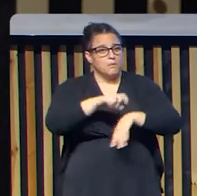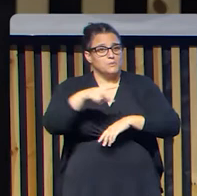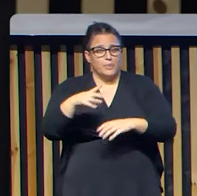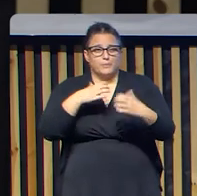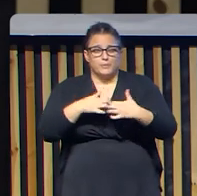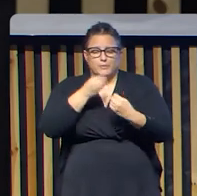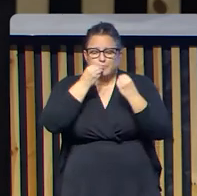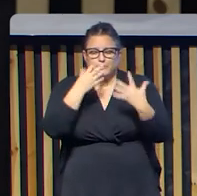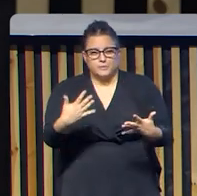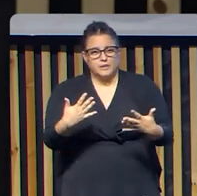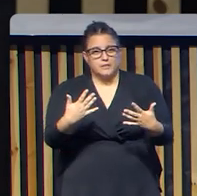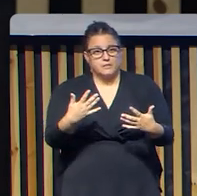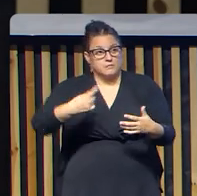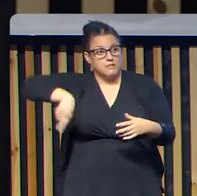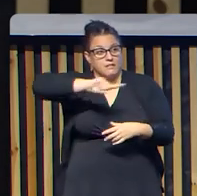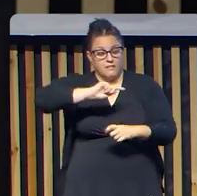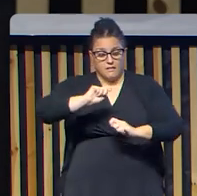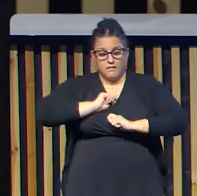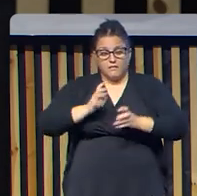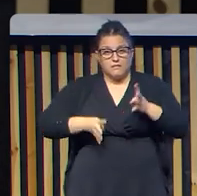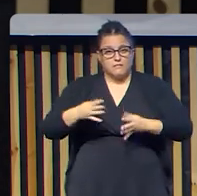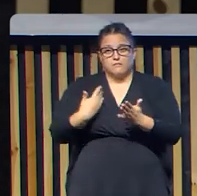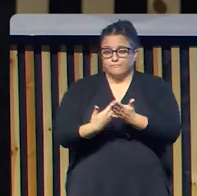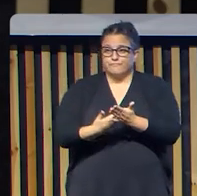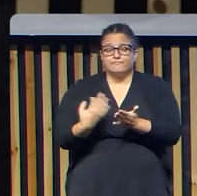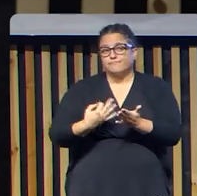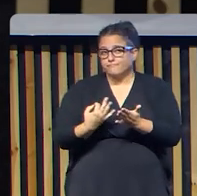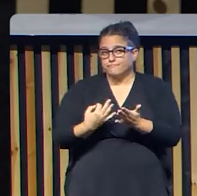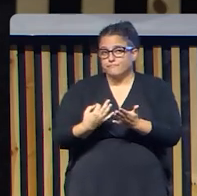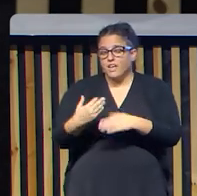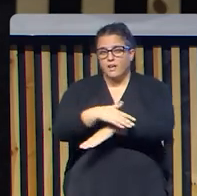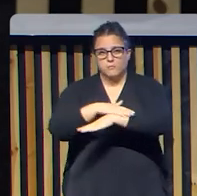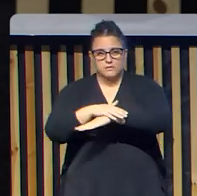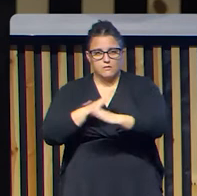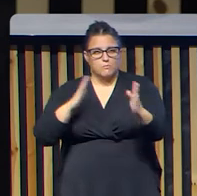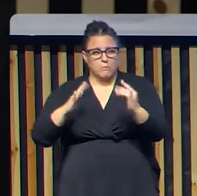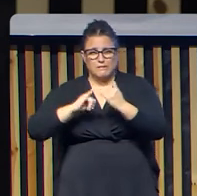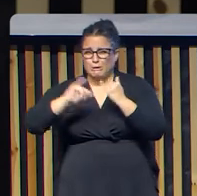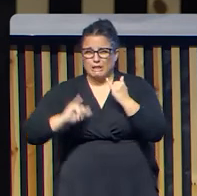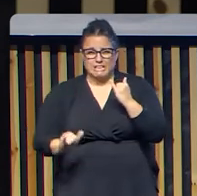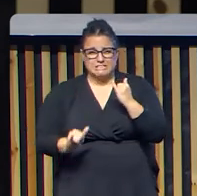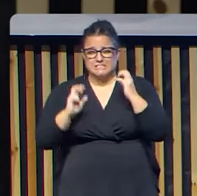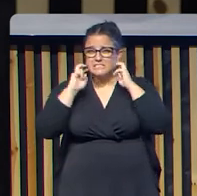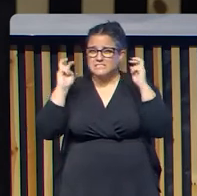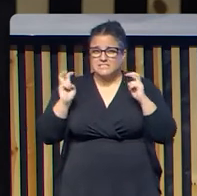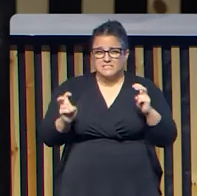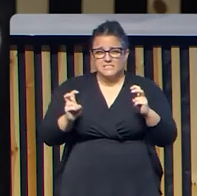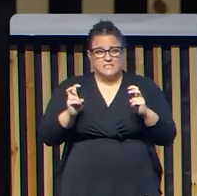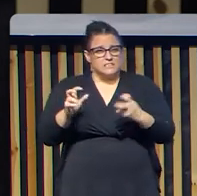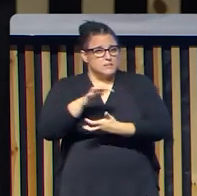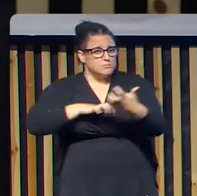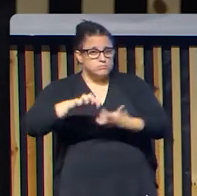de manera empírica que una administración en un momento de crisis con gran tensión